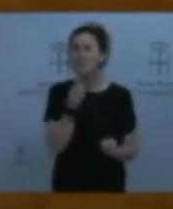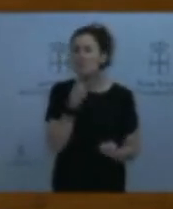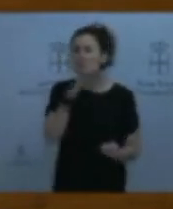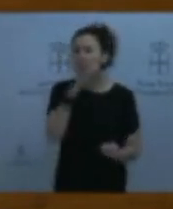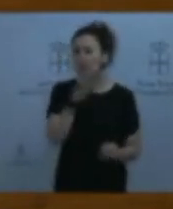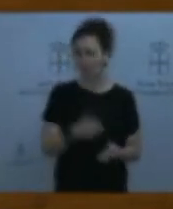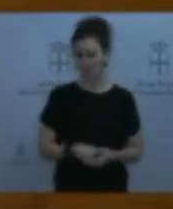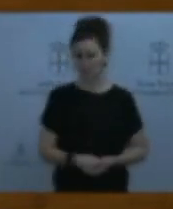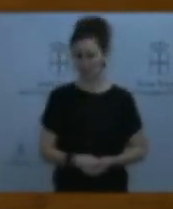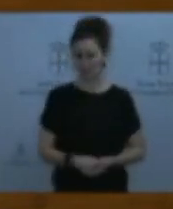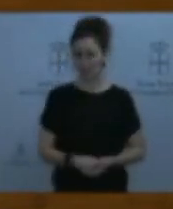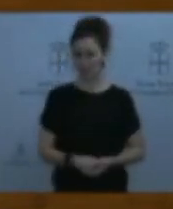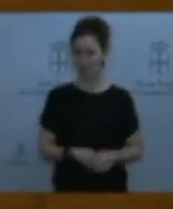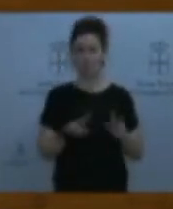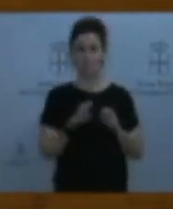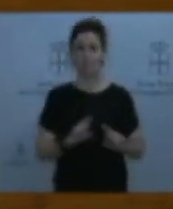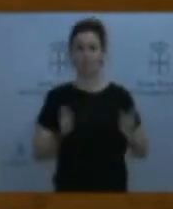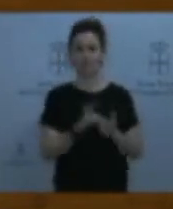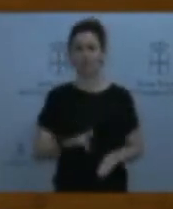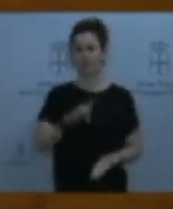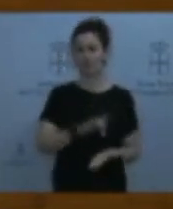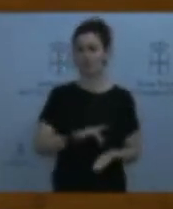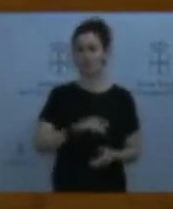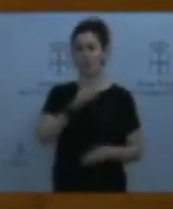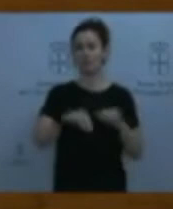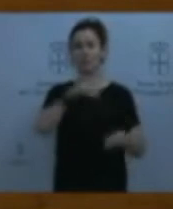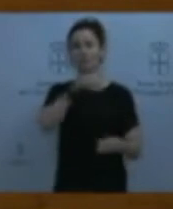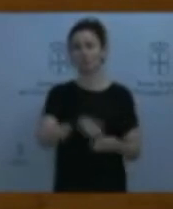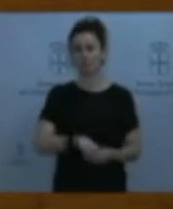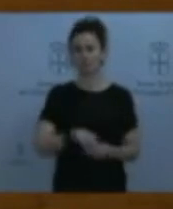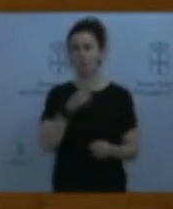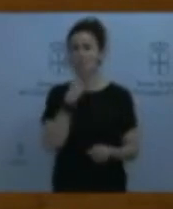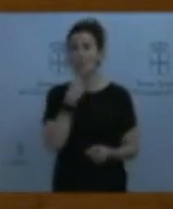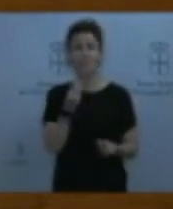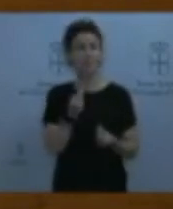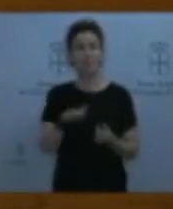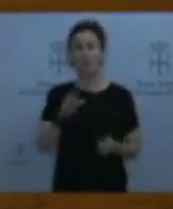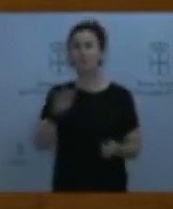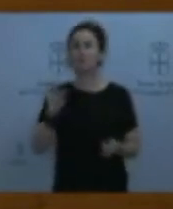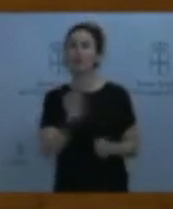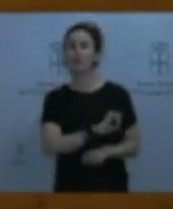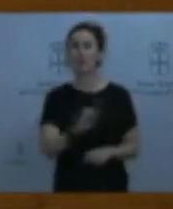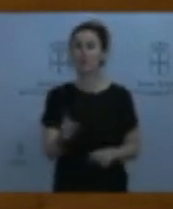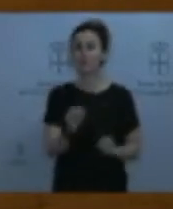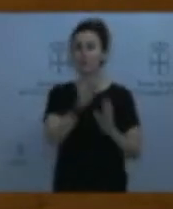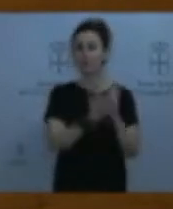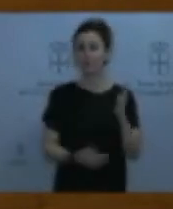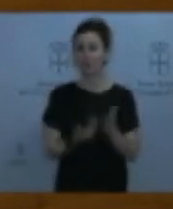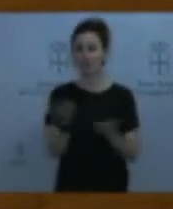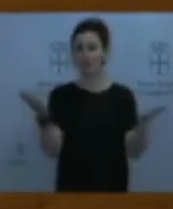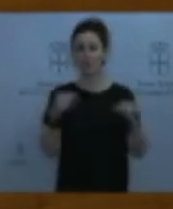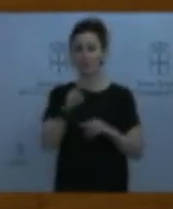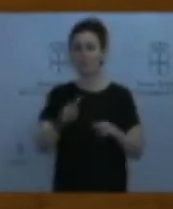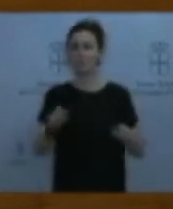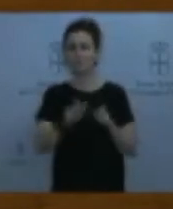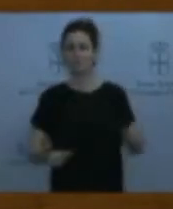habla de una reunión donde se había votado que no estuviese Marta Rodil, pero no se aporta ni orden en el día, ni personas presentes, ni quién ha